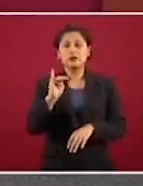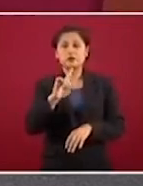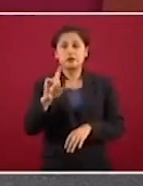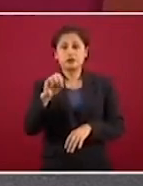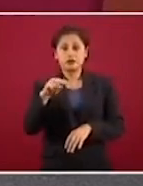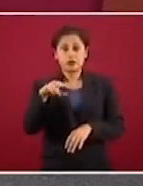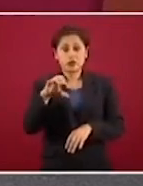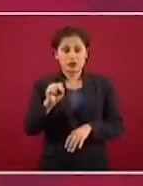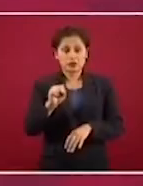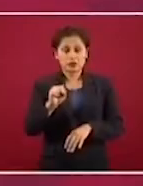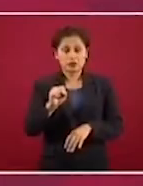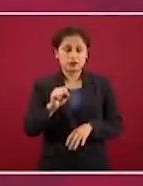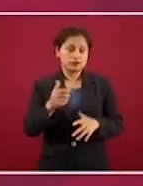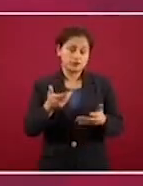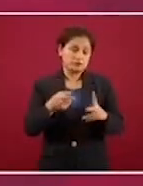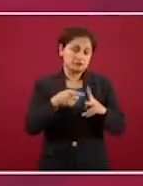términos muy generales.